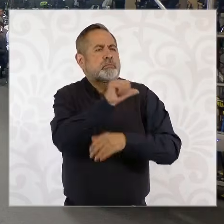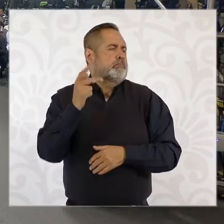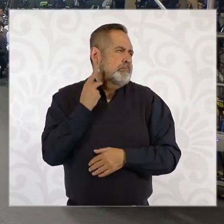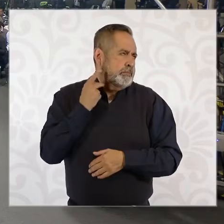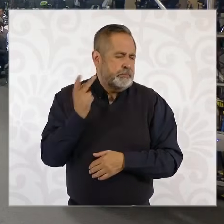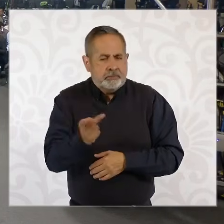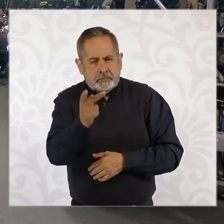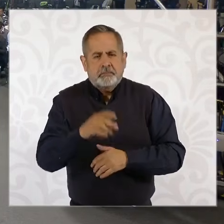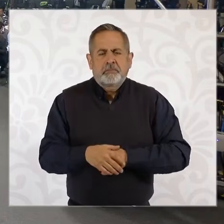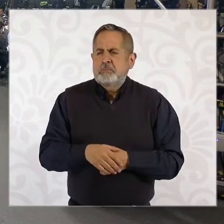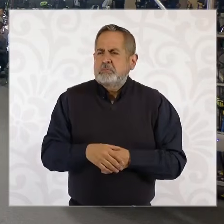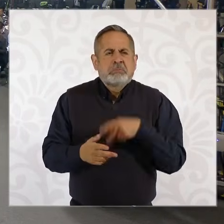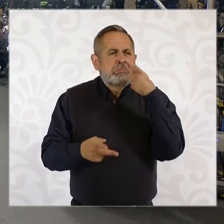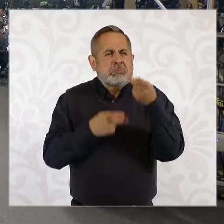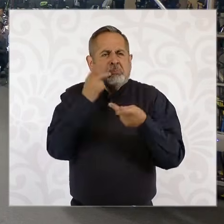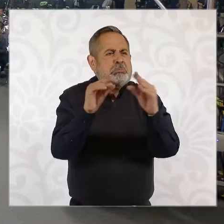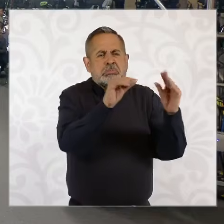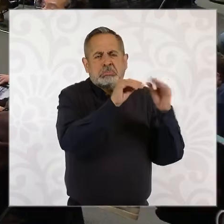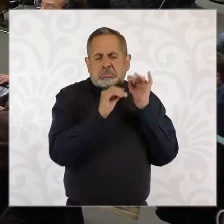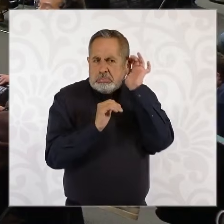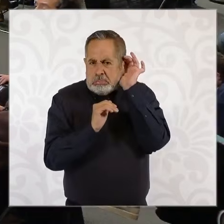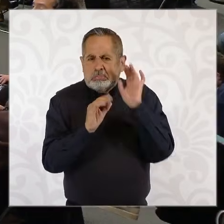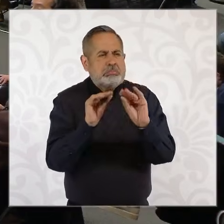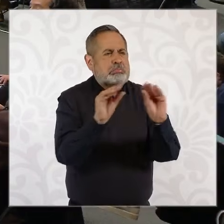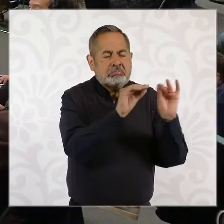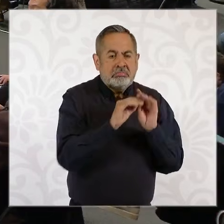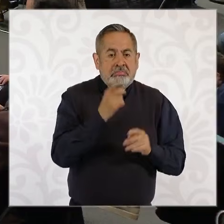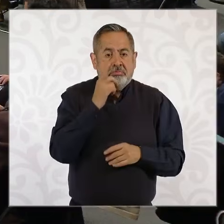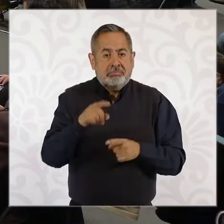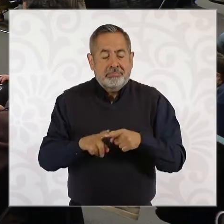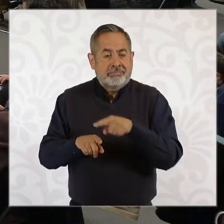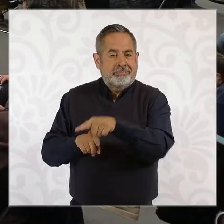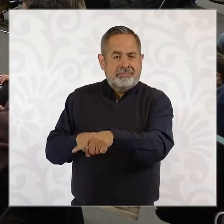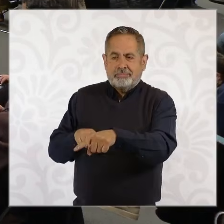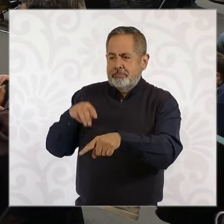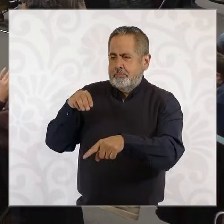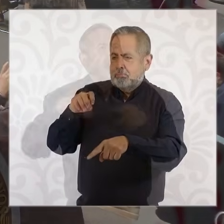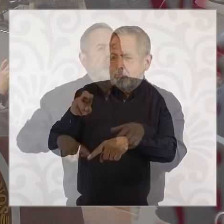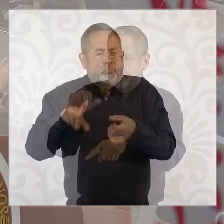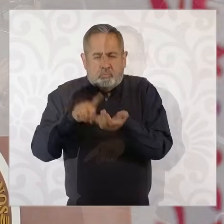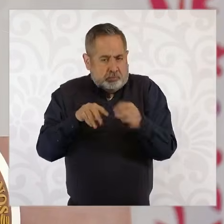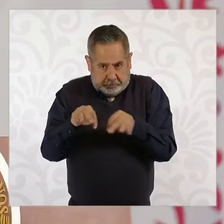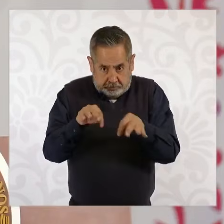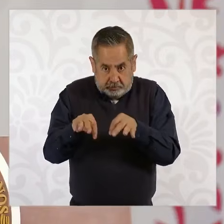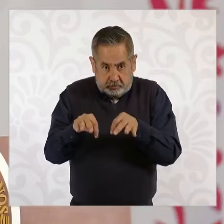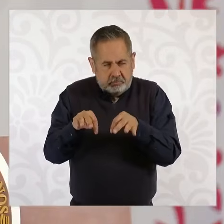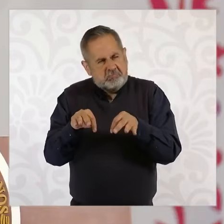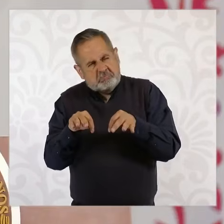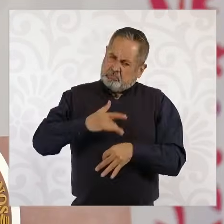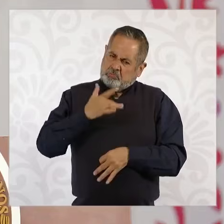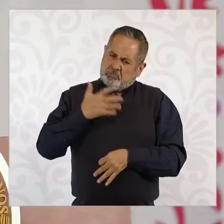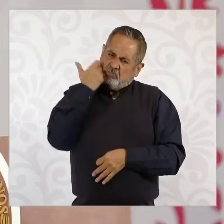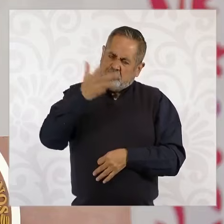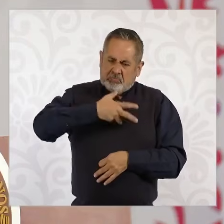Ha empezado a circular la información o el rumor de la salida de la dirigente de Morena, Luisa María Alcalde. Y quiera